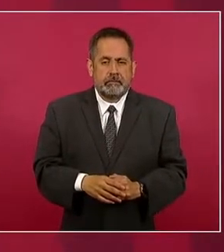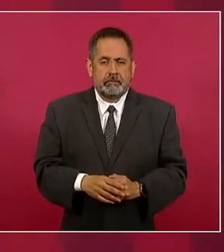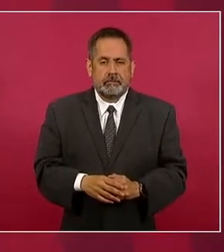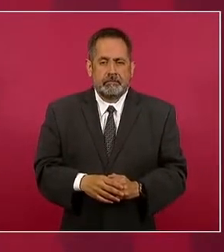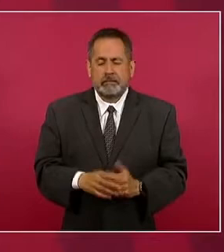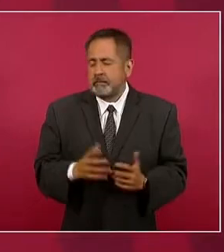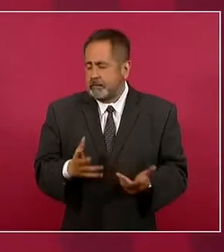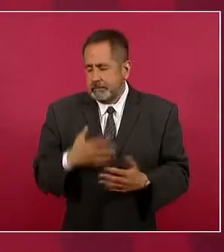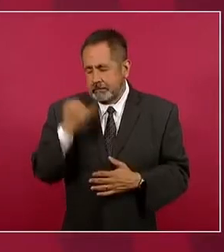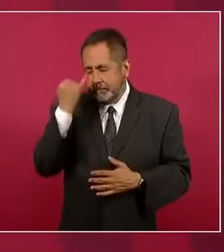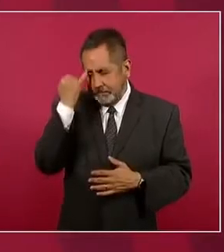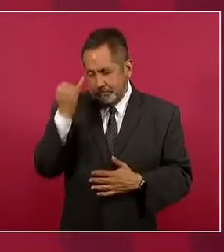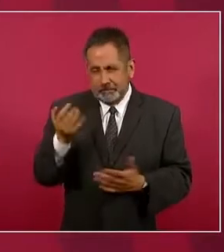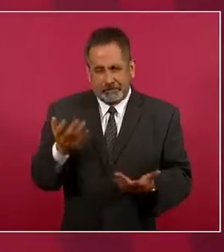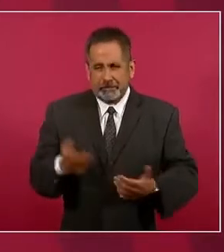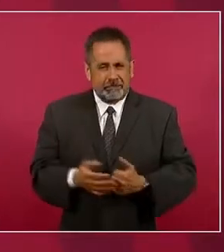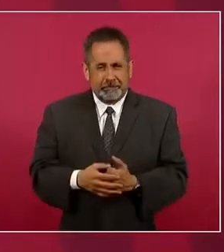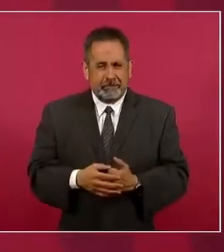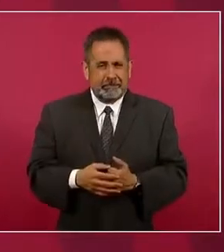Entonces, imagínense